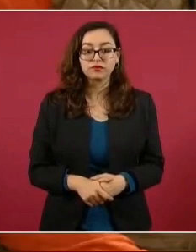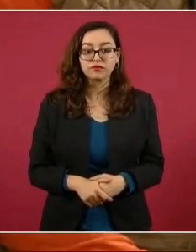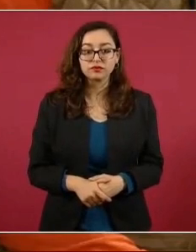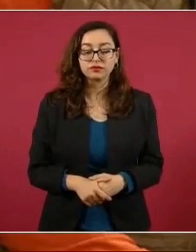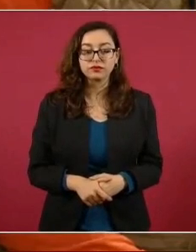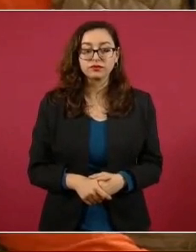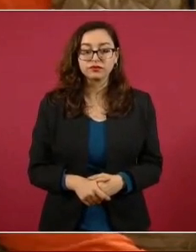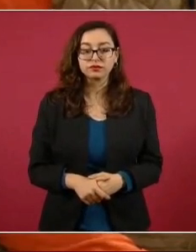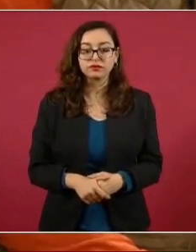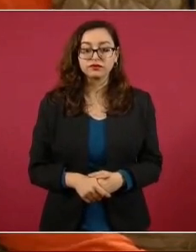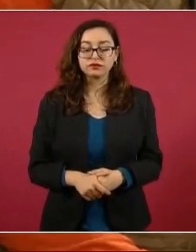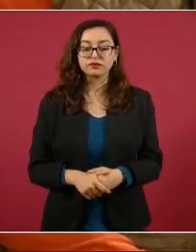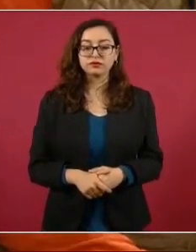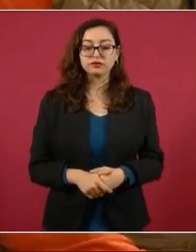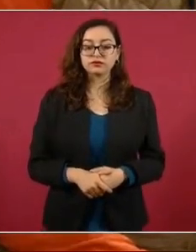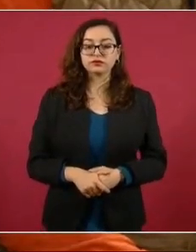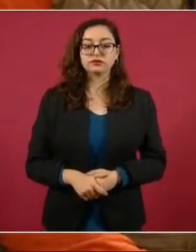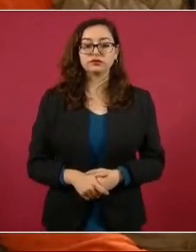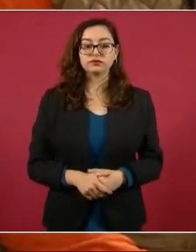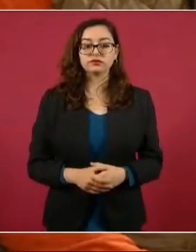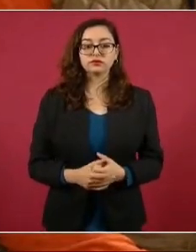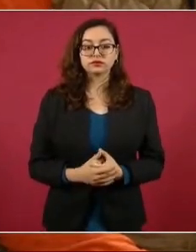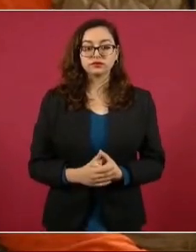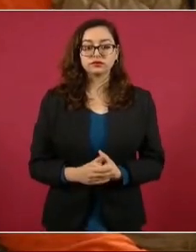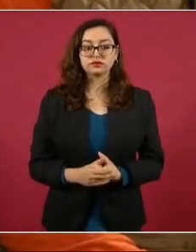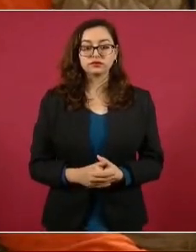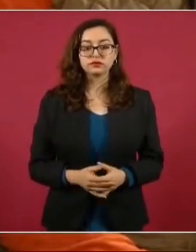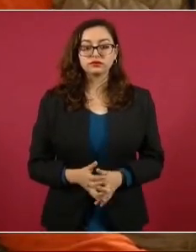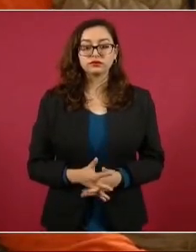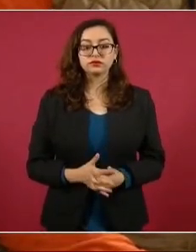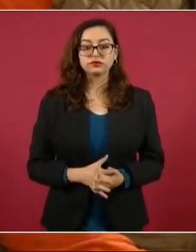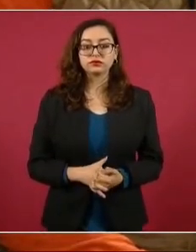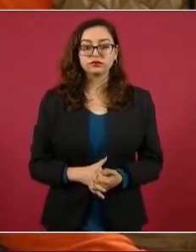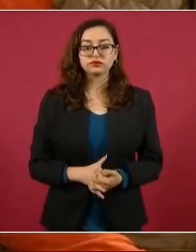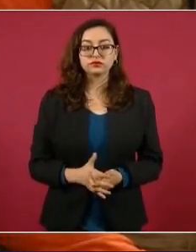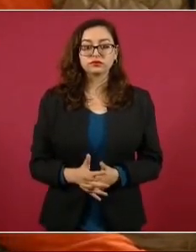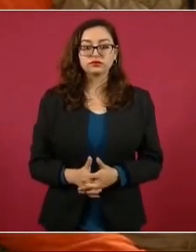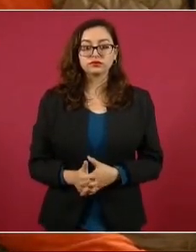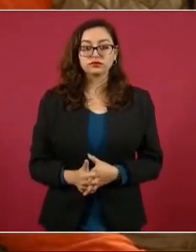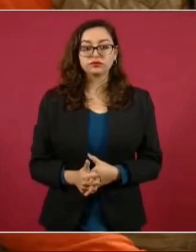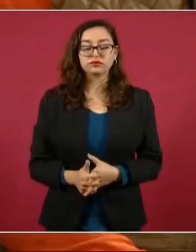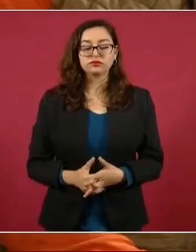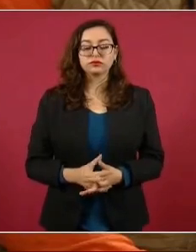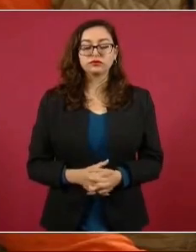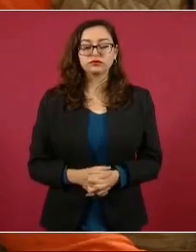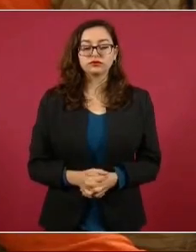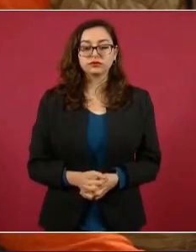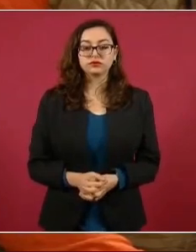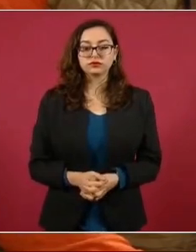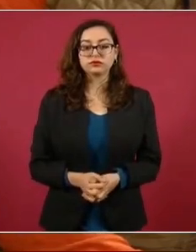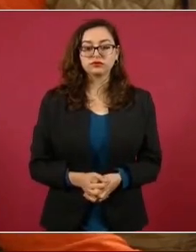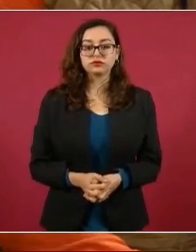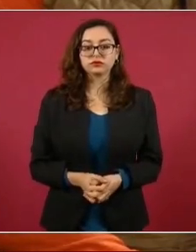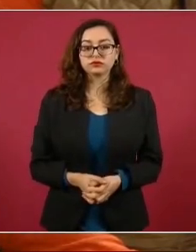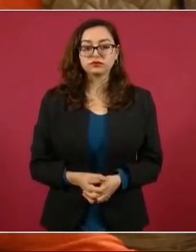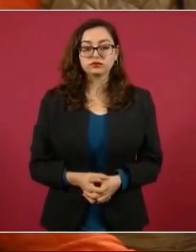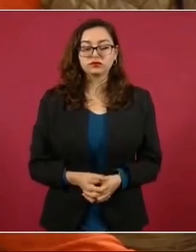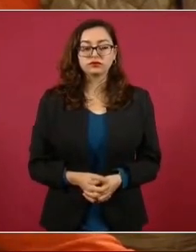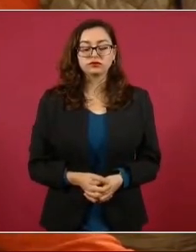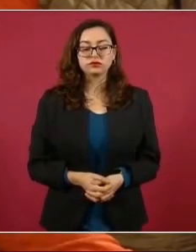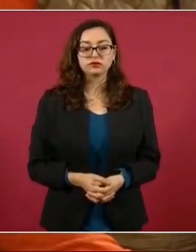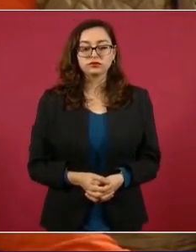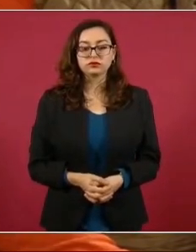Lo piden para poder entrar, incluso los guardias te lo piden si no entras. Entonces sería ilegal que estén pidiendo